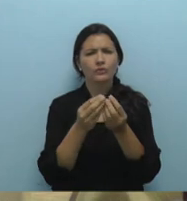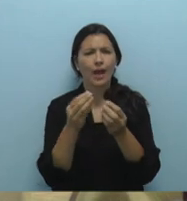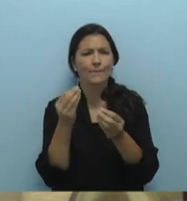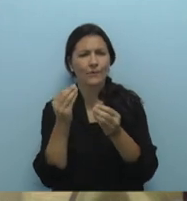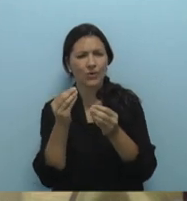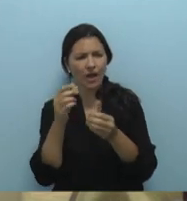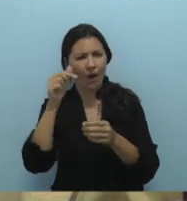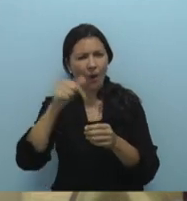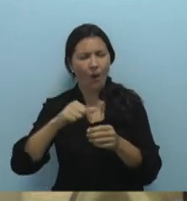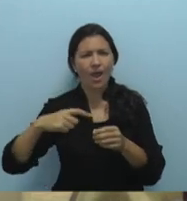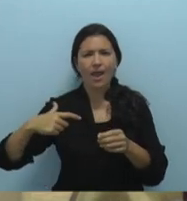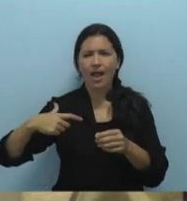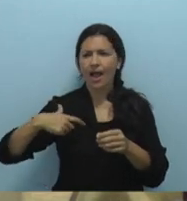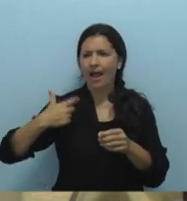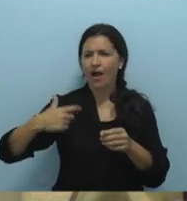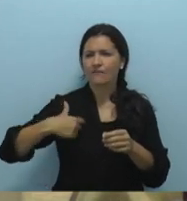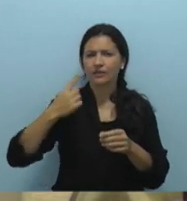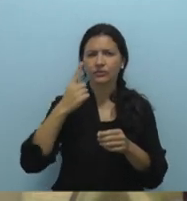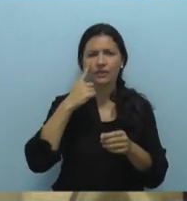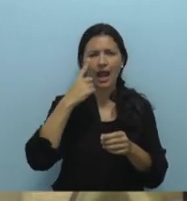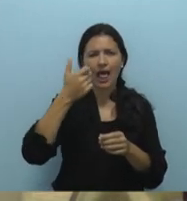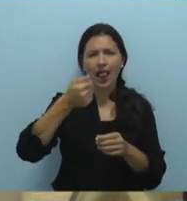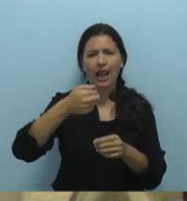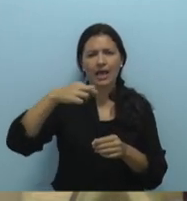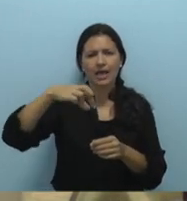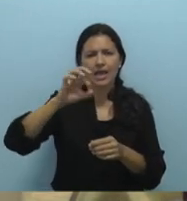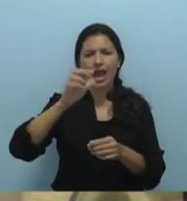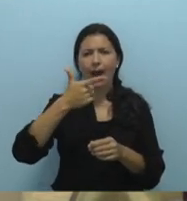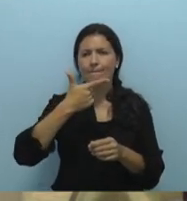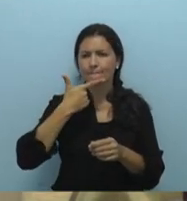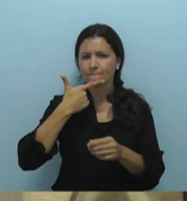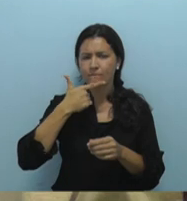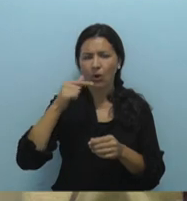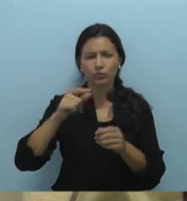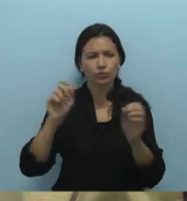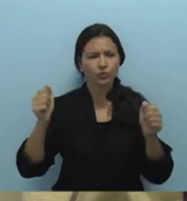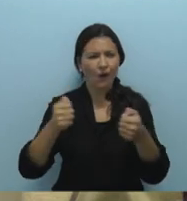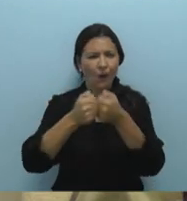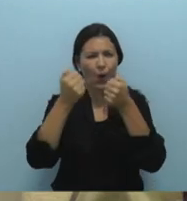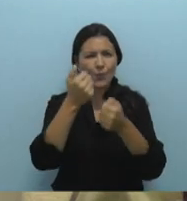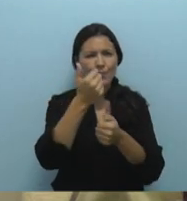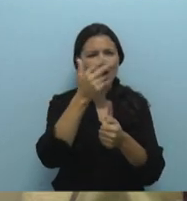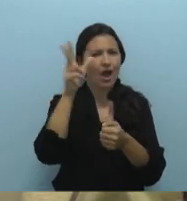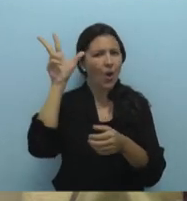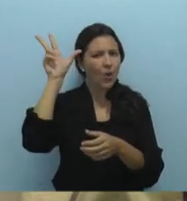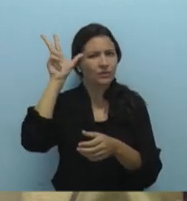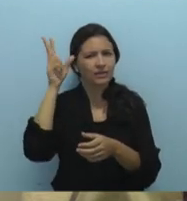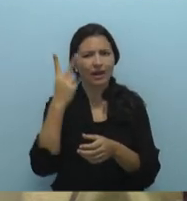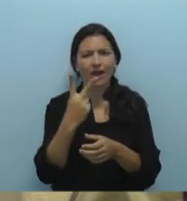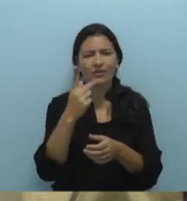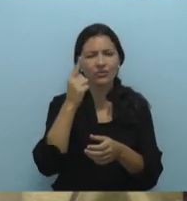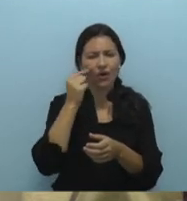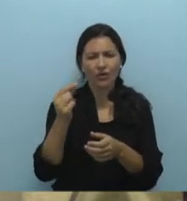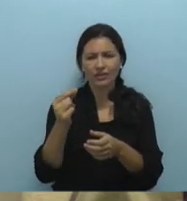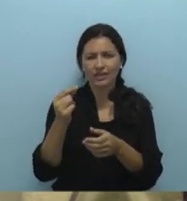cumple 82 días sin la cobertura de anestesia para los pacientes del interior que se quieren operar en la ciudad